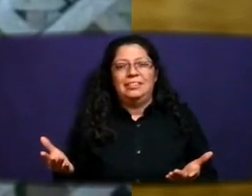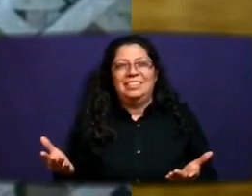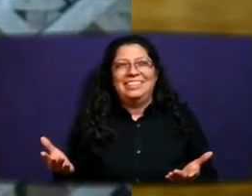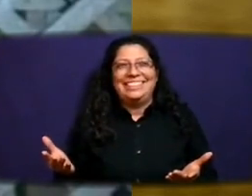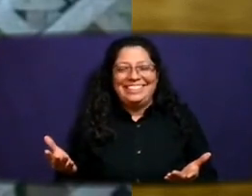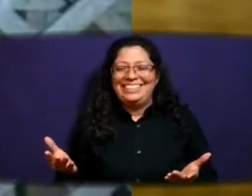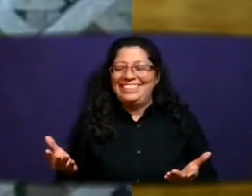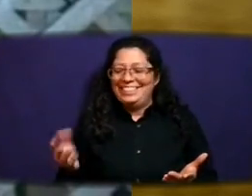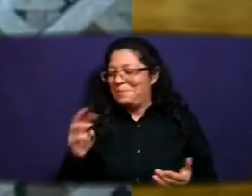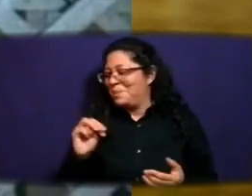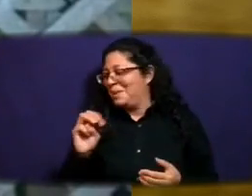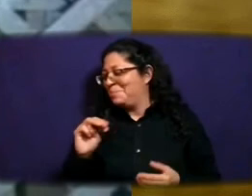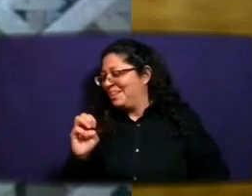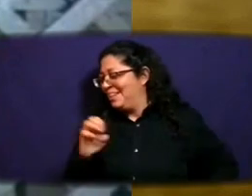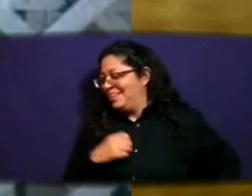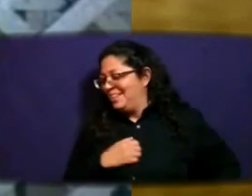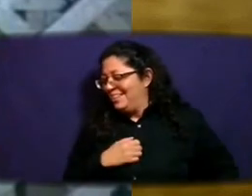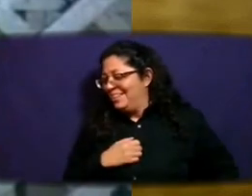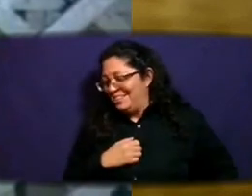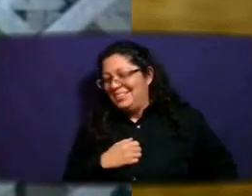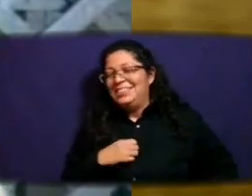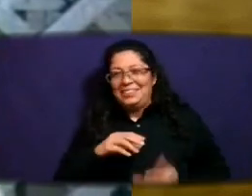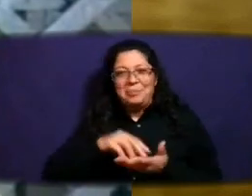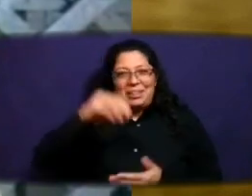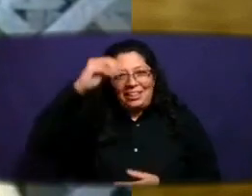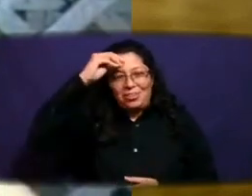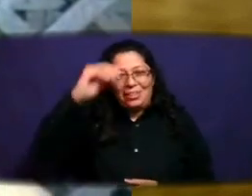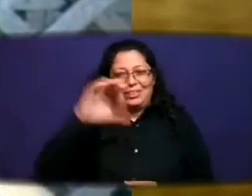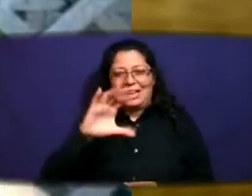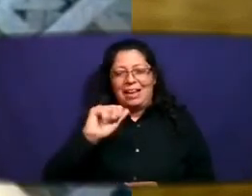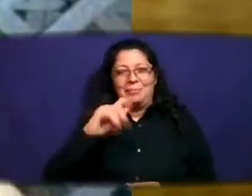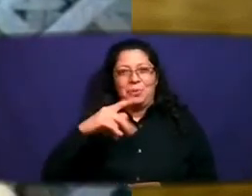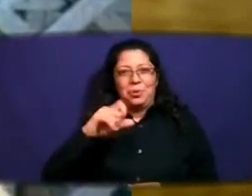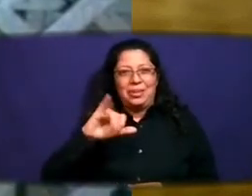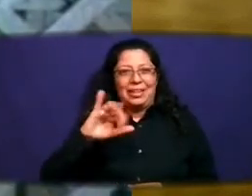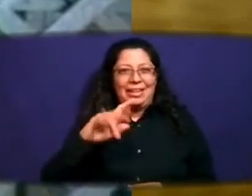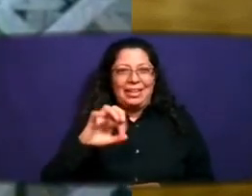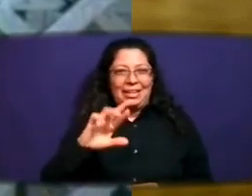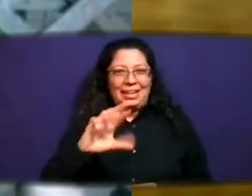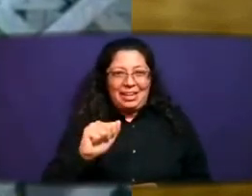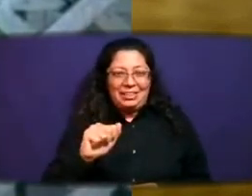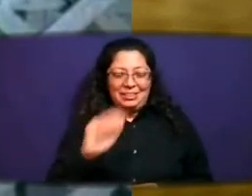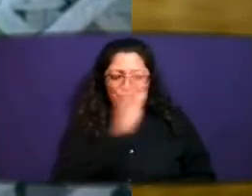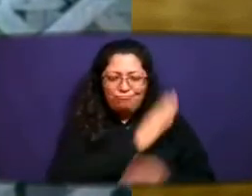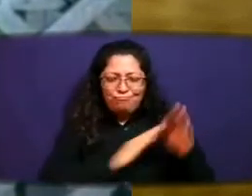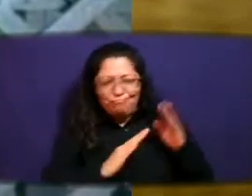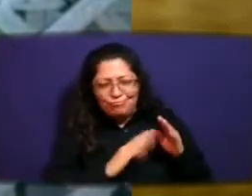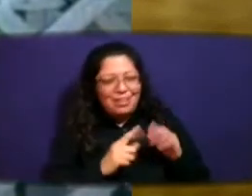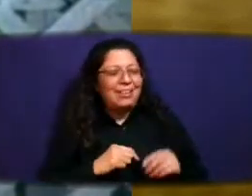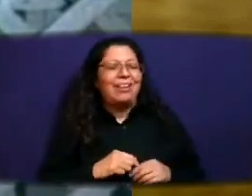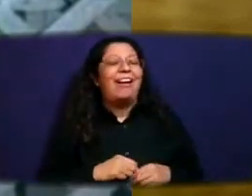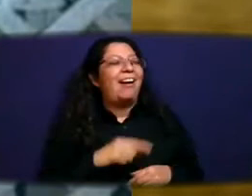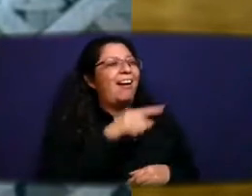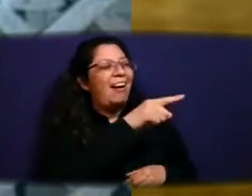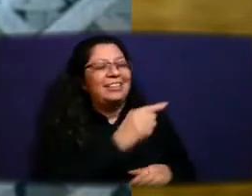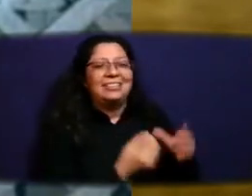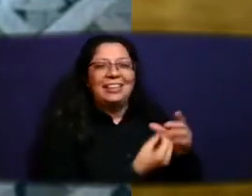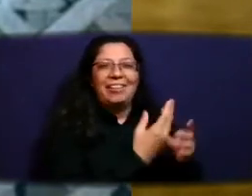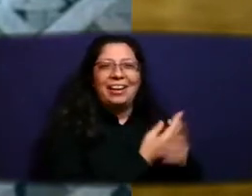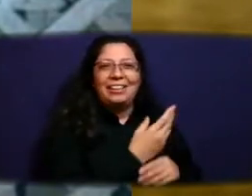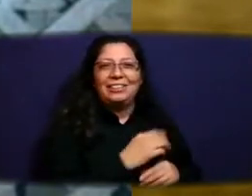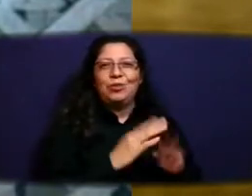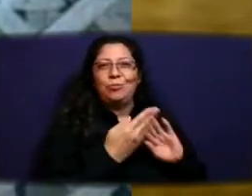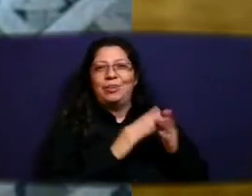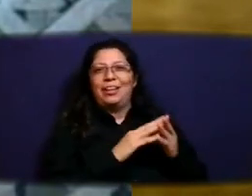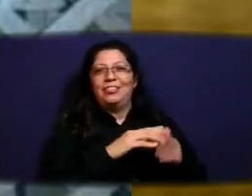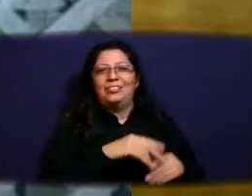Meme está aprendiendo capoeira en los jardines comunitarios de East LA.